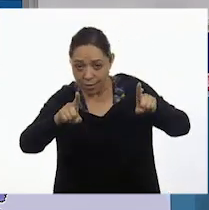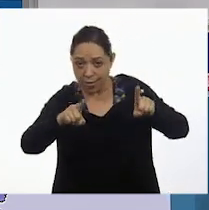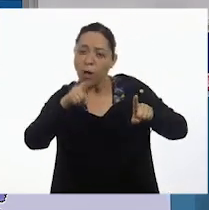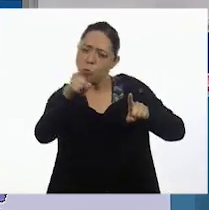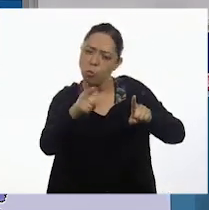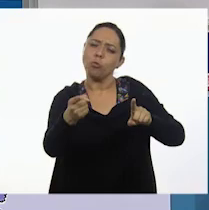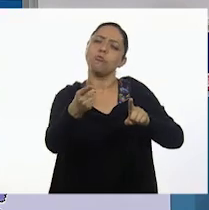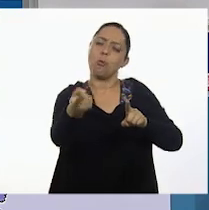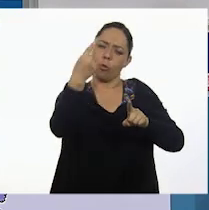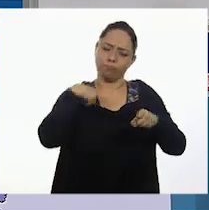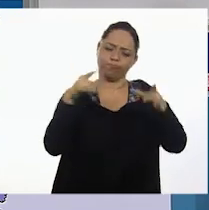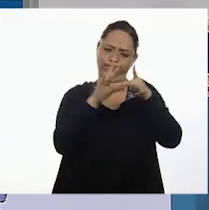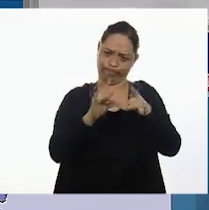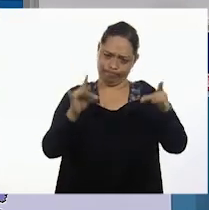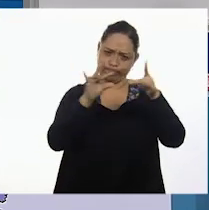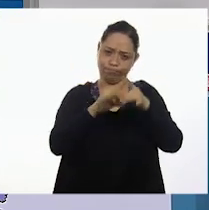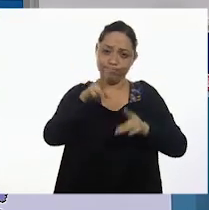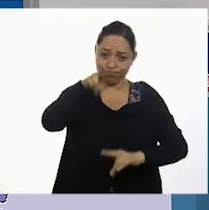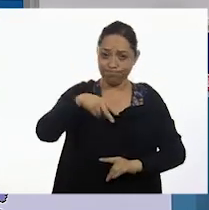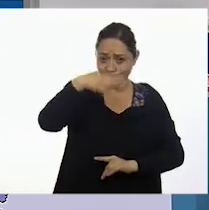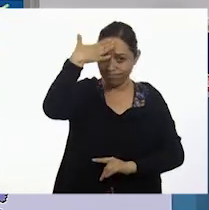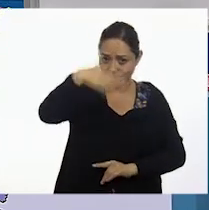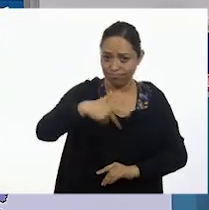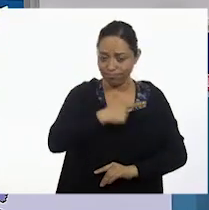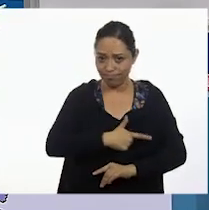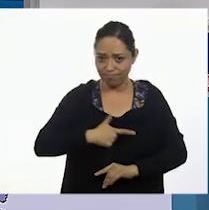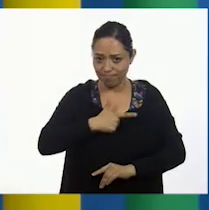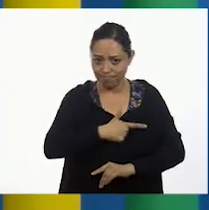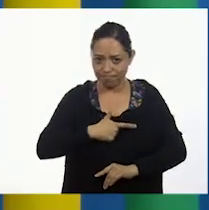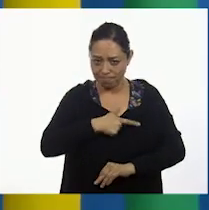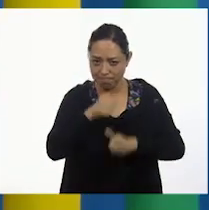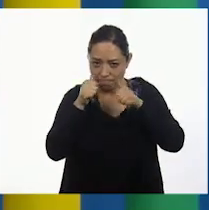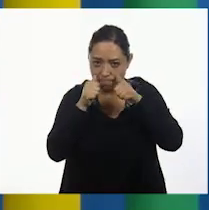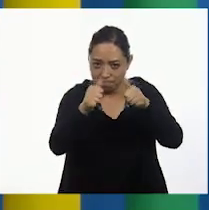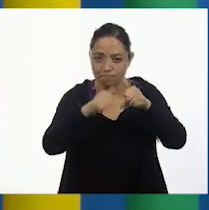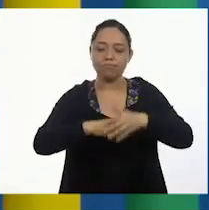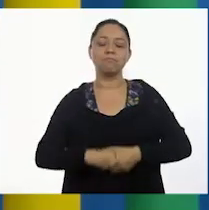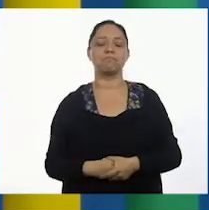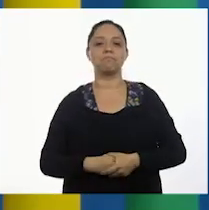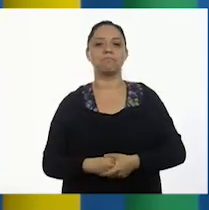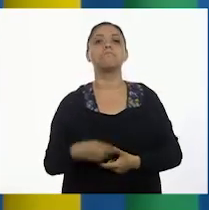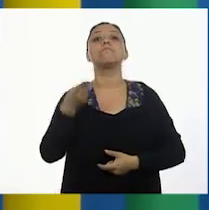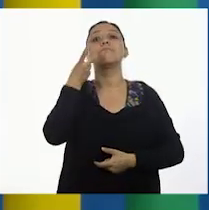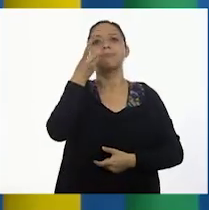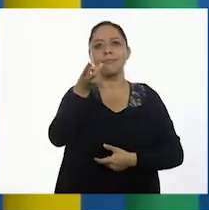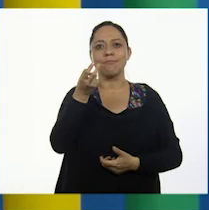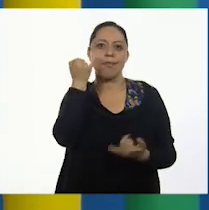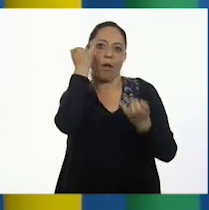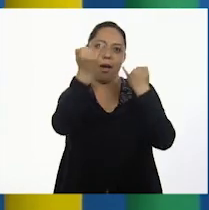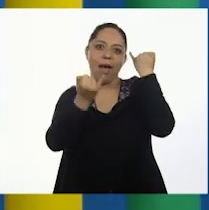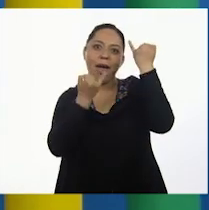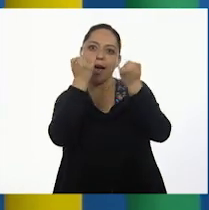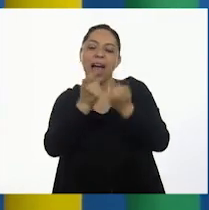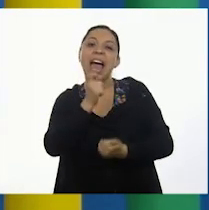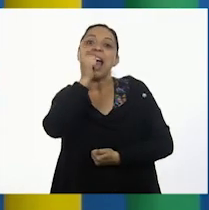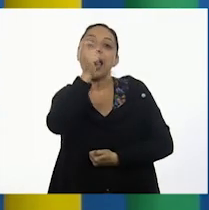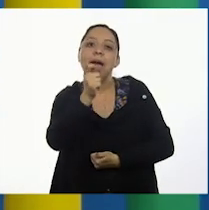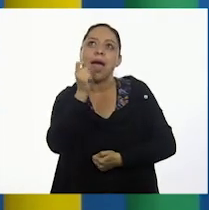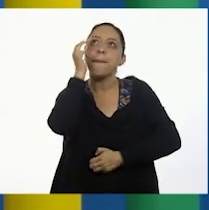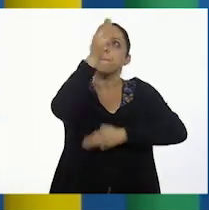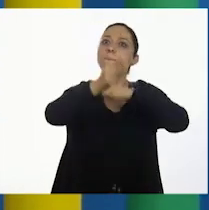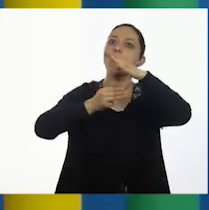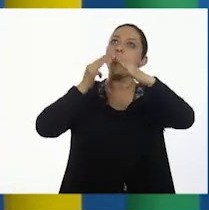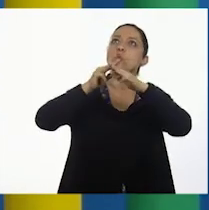compartirnos. De verdad nos gustaría saberla y escucharla. ¡Qué bien! Es una forma creativa de comprender el mundo que